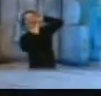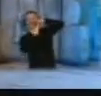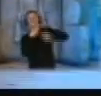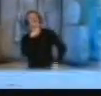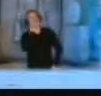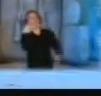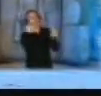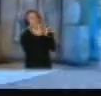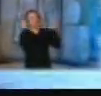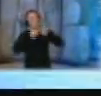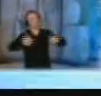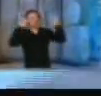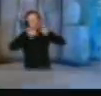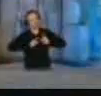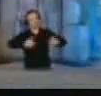contigo iré de fiesta.